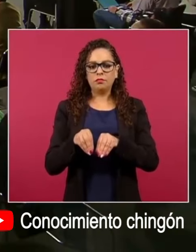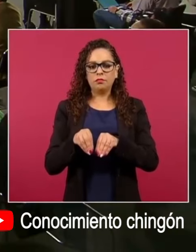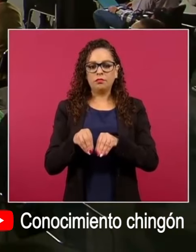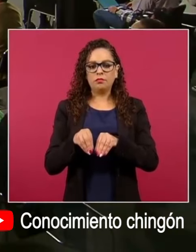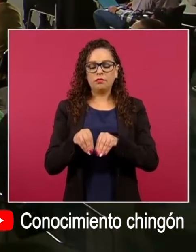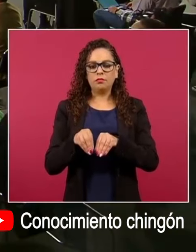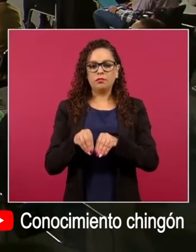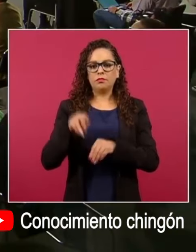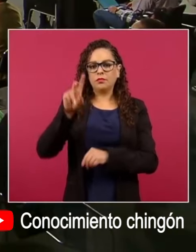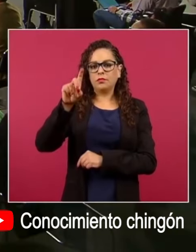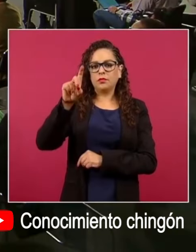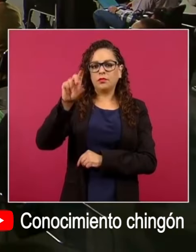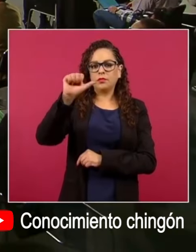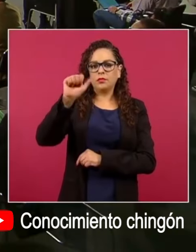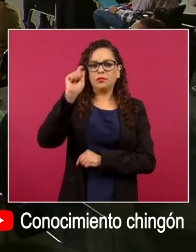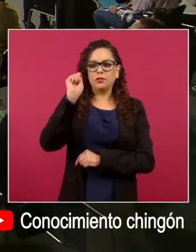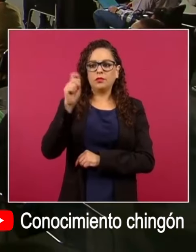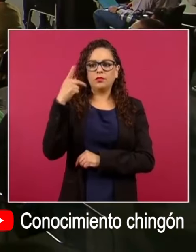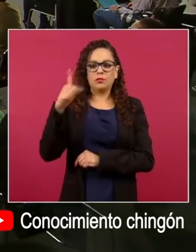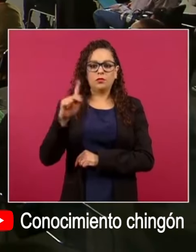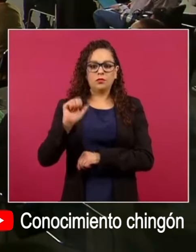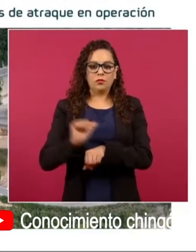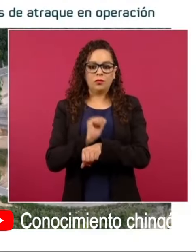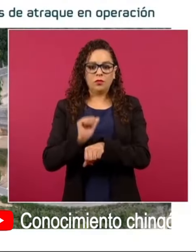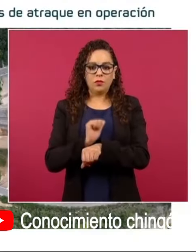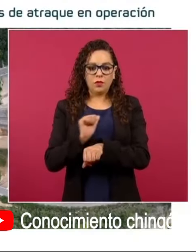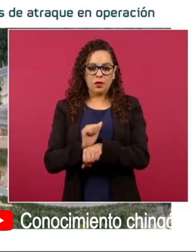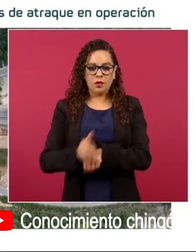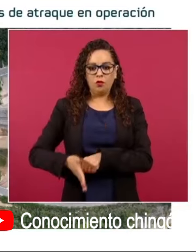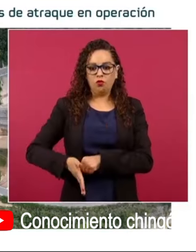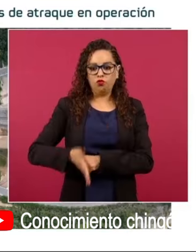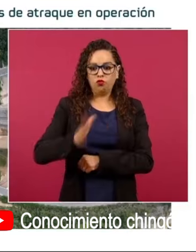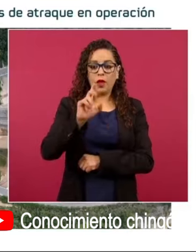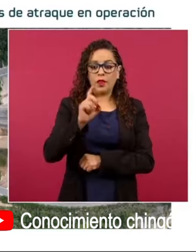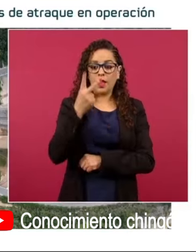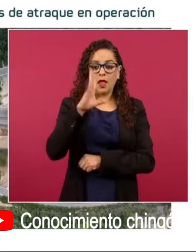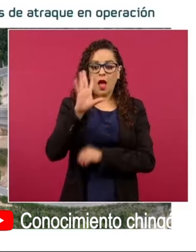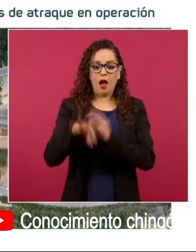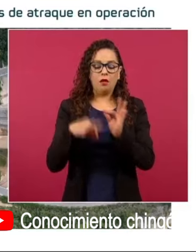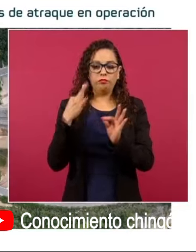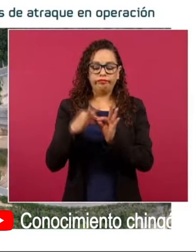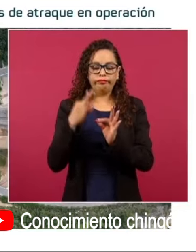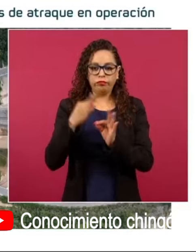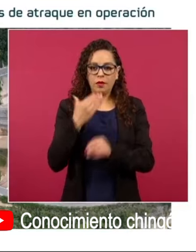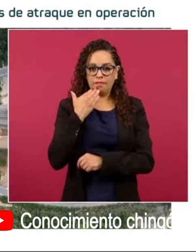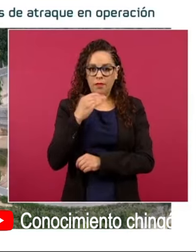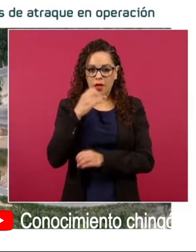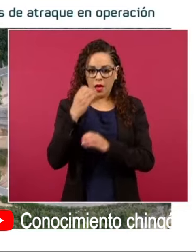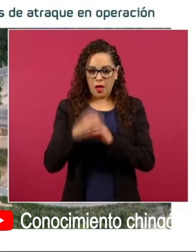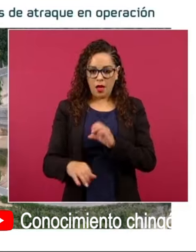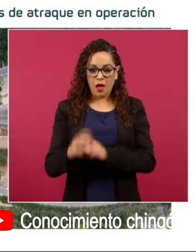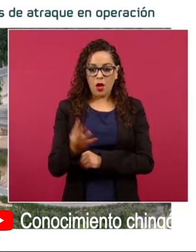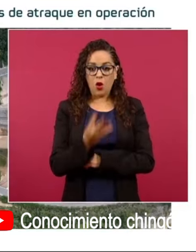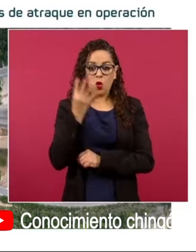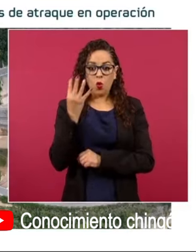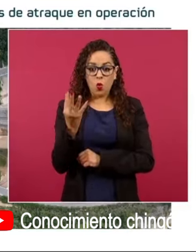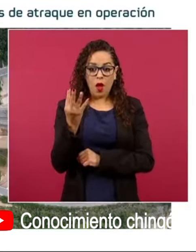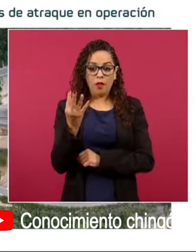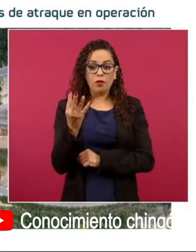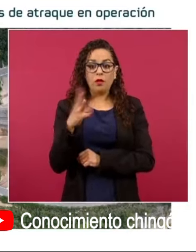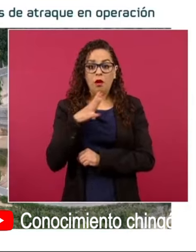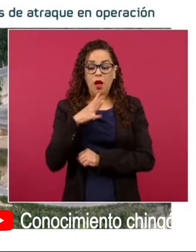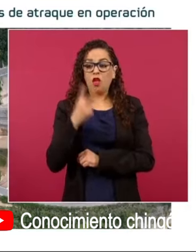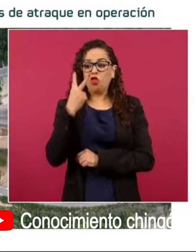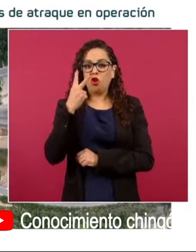los 36 pasos vehiculares, 32 ya están concluidos. Tenemos de los 4 entronques, 2 ya concluidos y